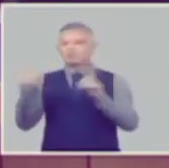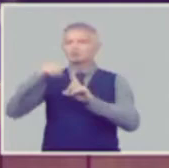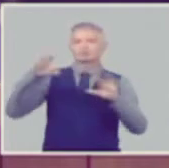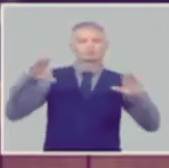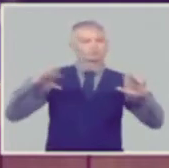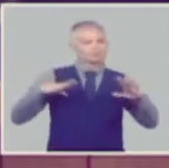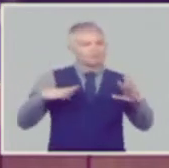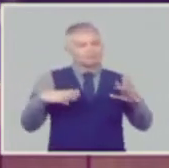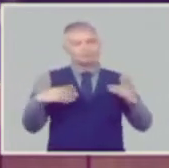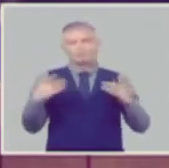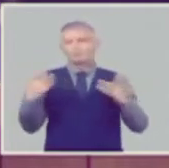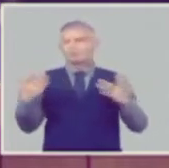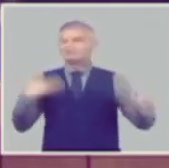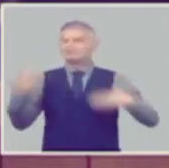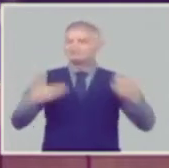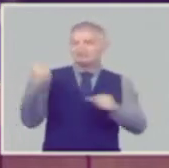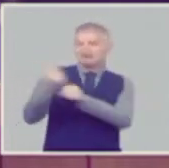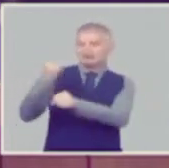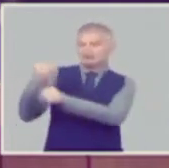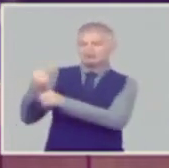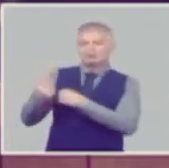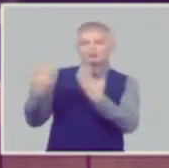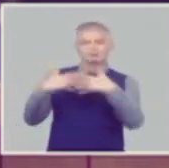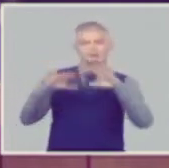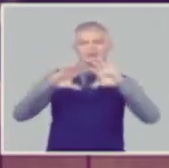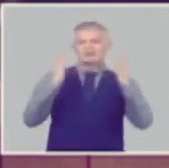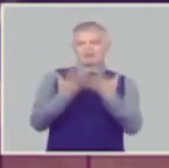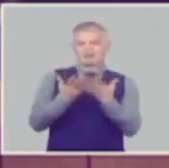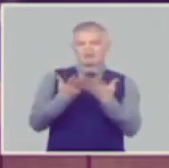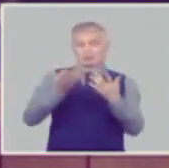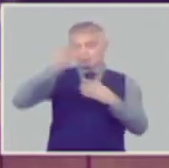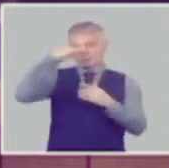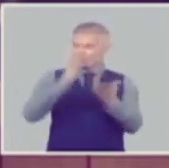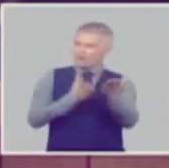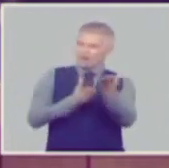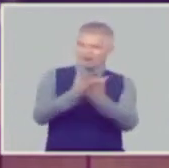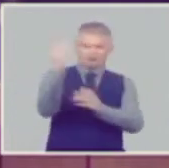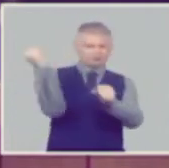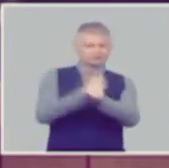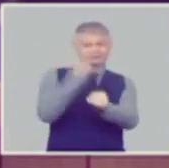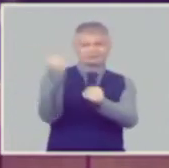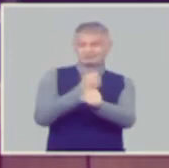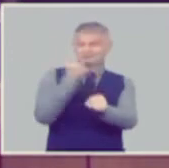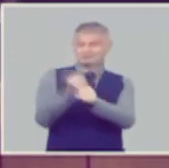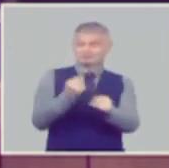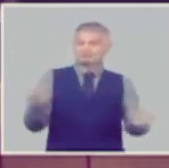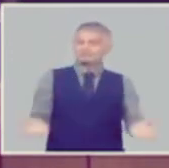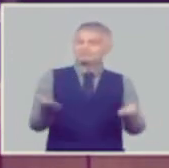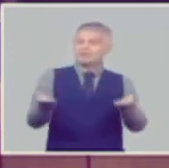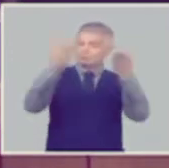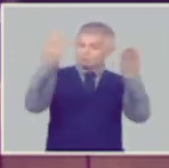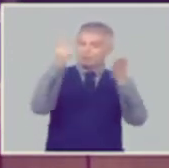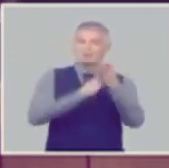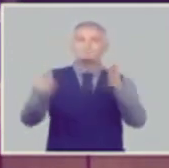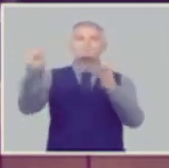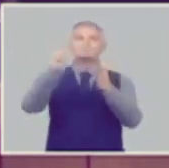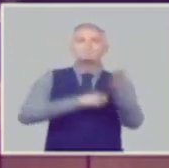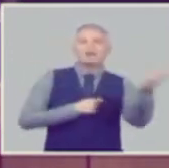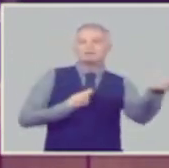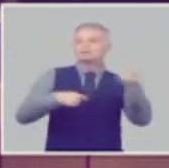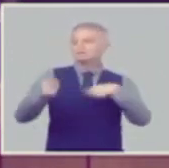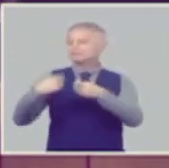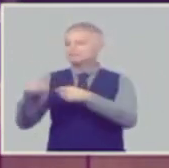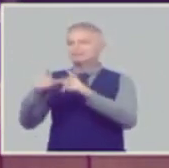en la actividad productiva en general. El país continuará trabajando en su desarrollo. El plan de inversiones